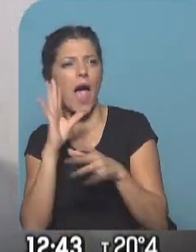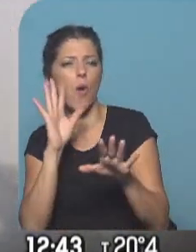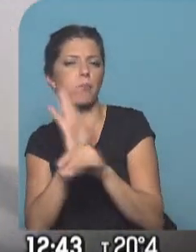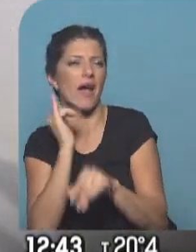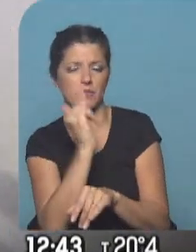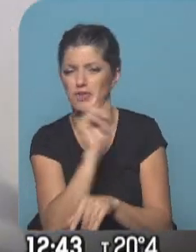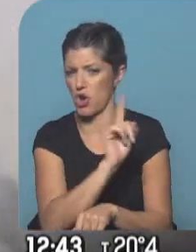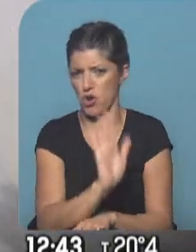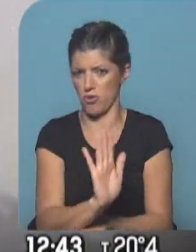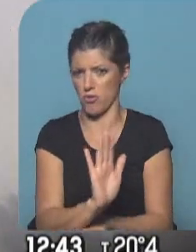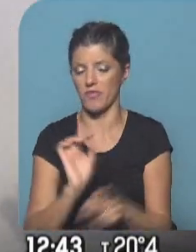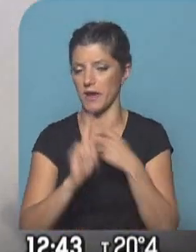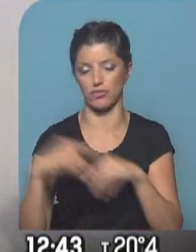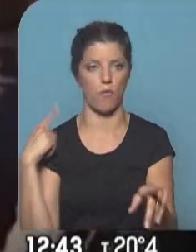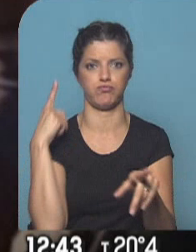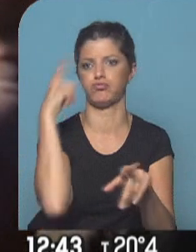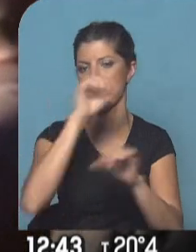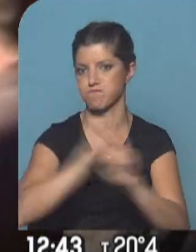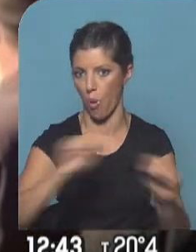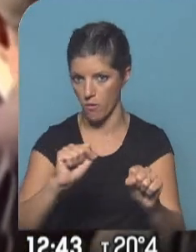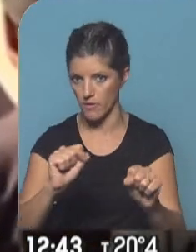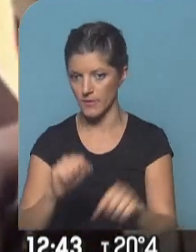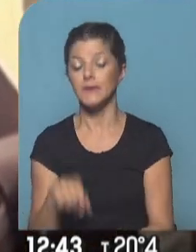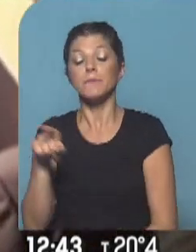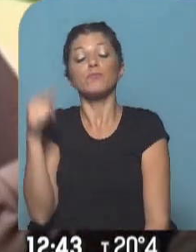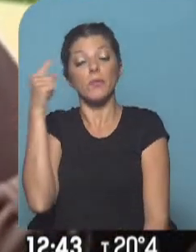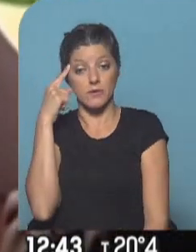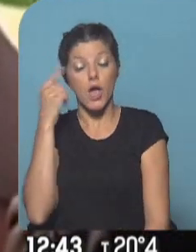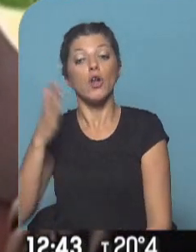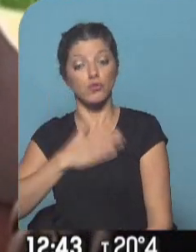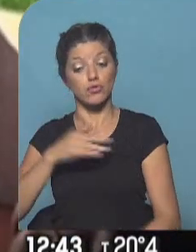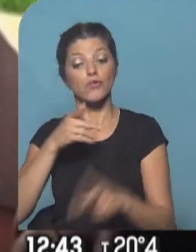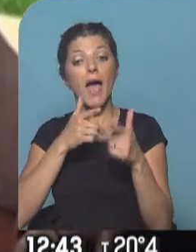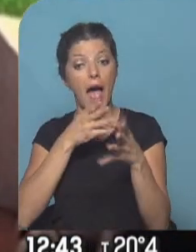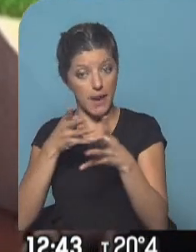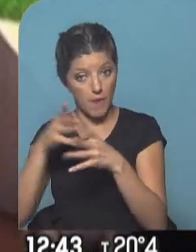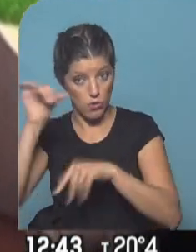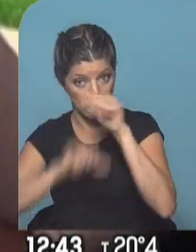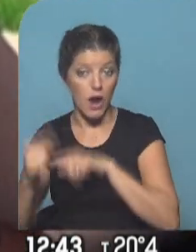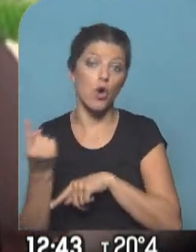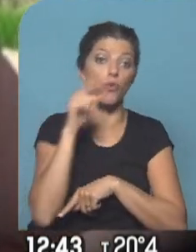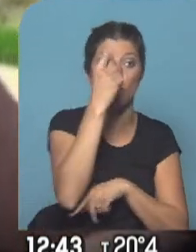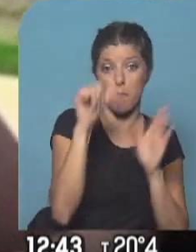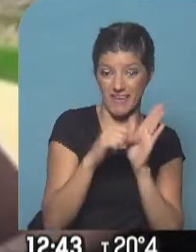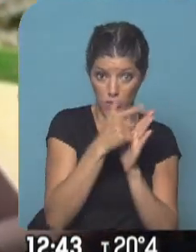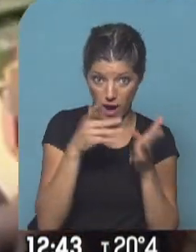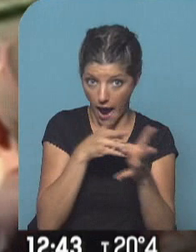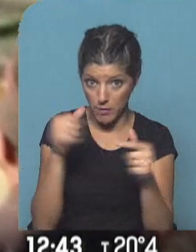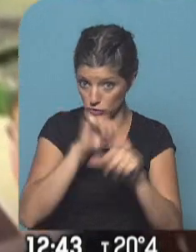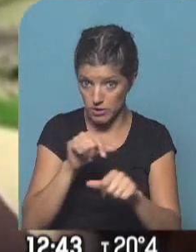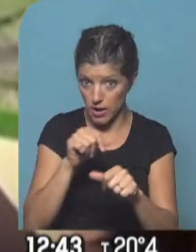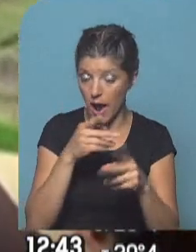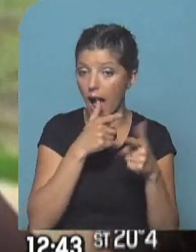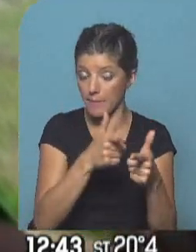agresión. Si bien afirman que no usarán armas nucleares contra un estado no nuclear, sí consideran ilícito su uso